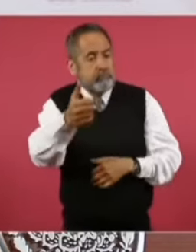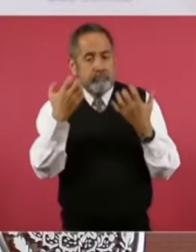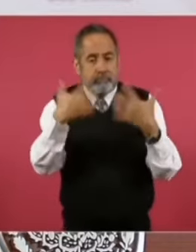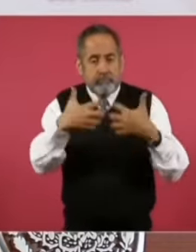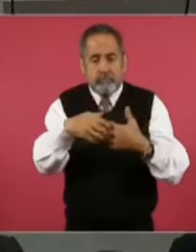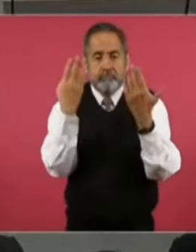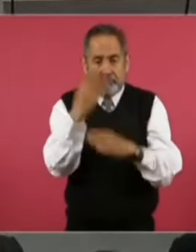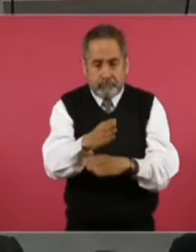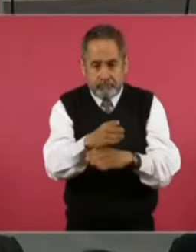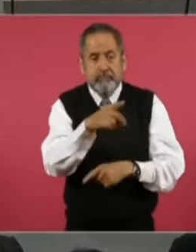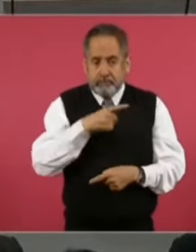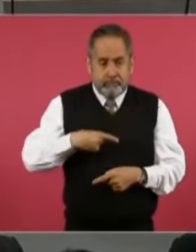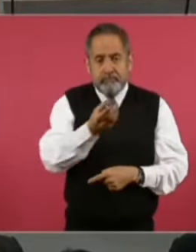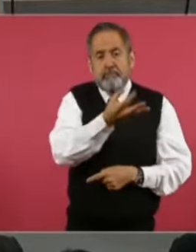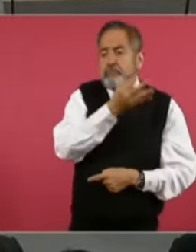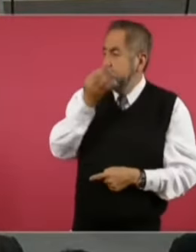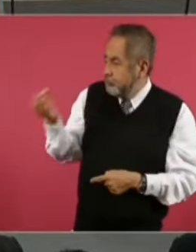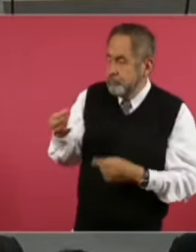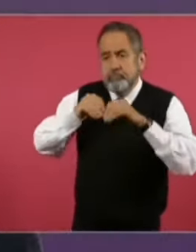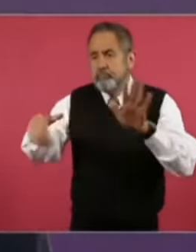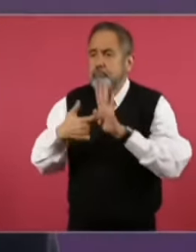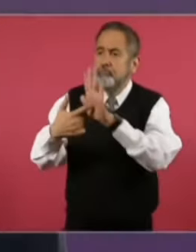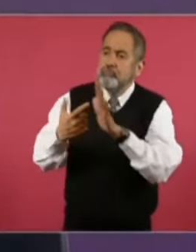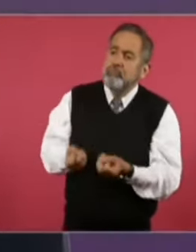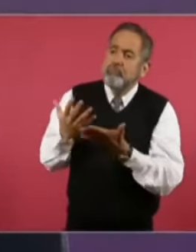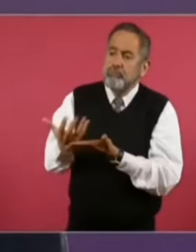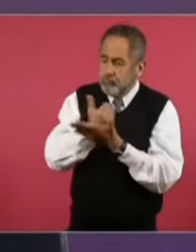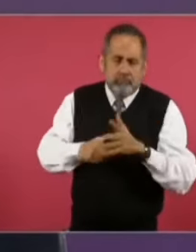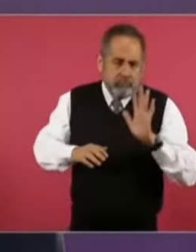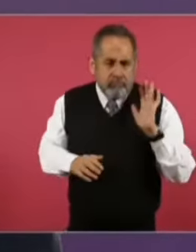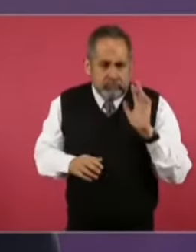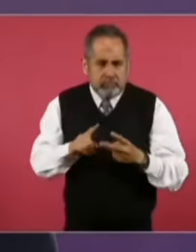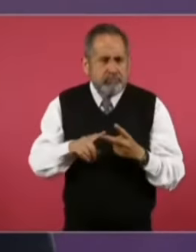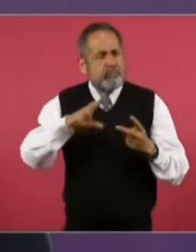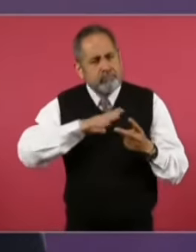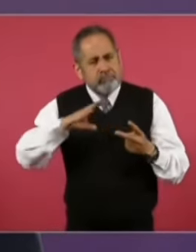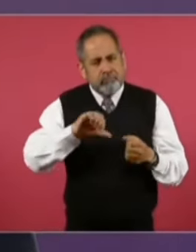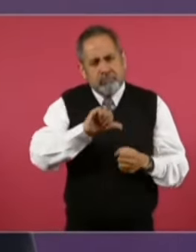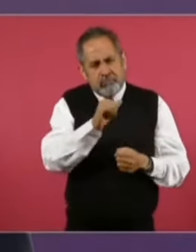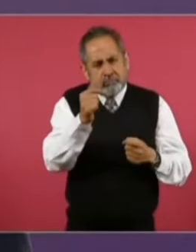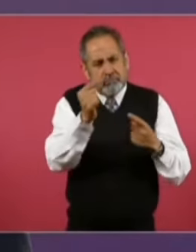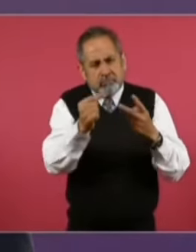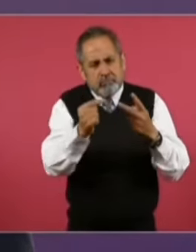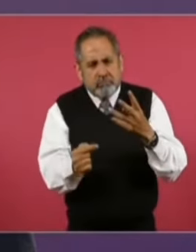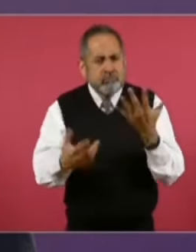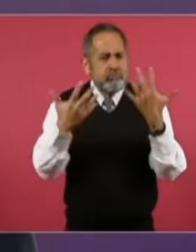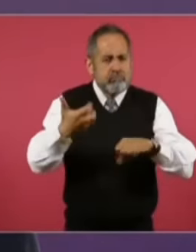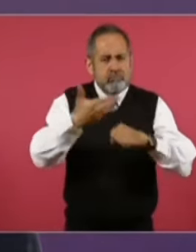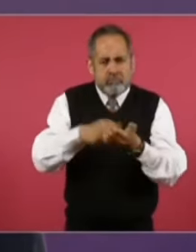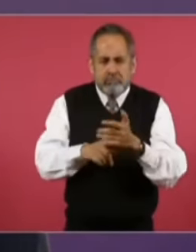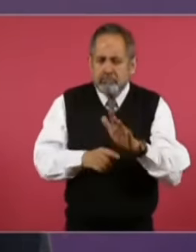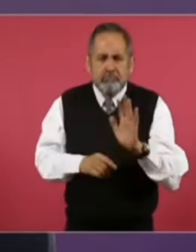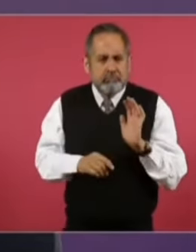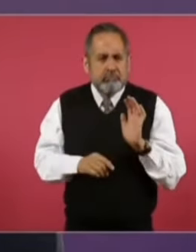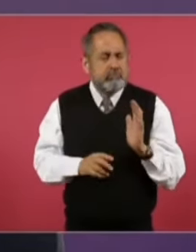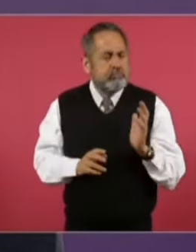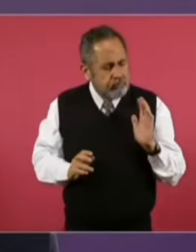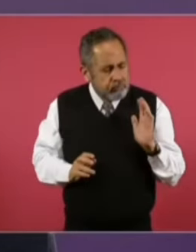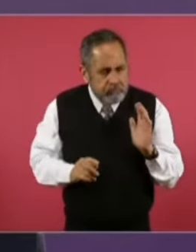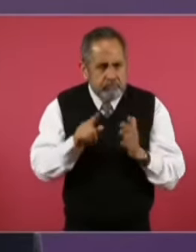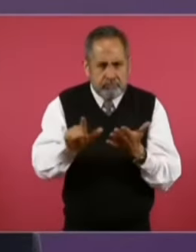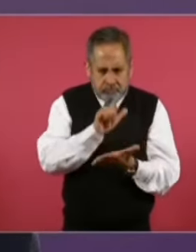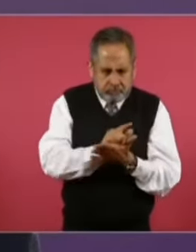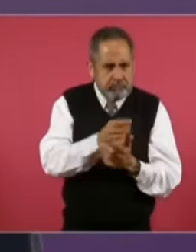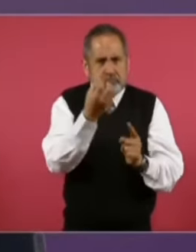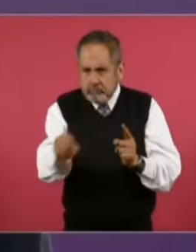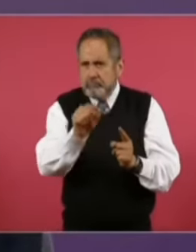bancos, tienen la obligación de publicar sus estados financieros. Hay una serie de empresas, de cosas, tal, que la